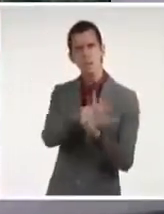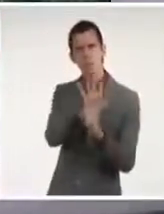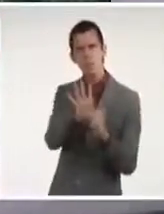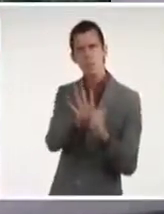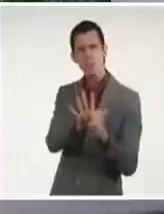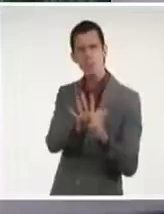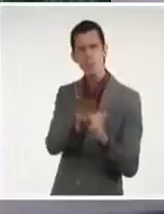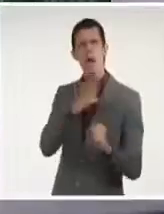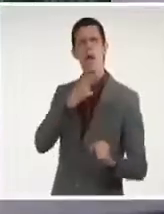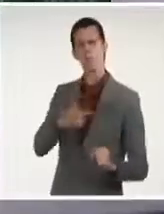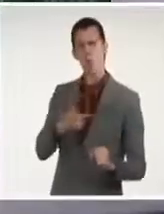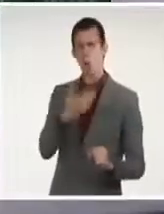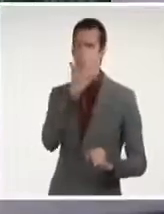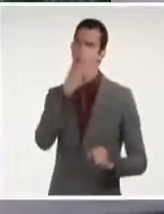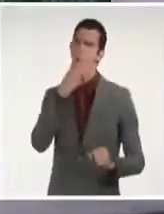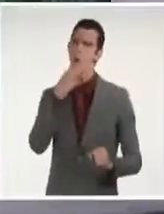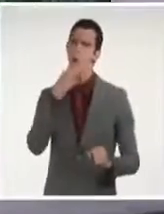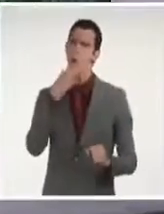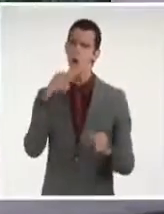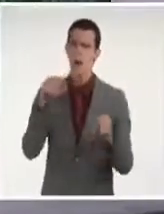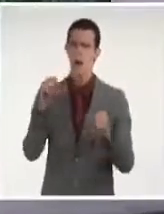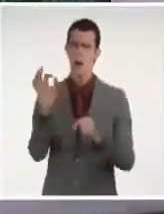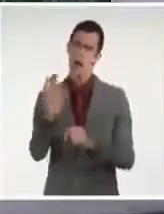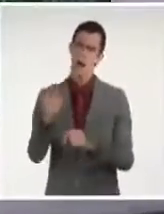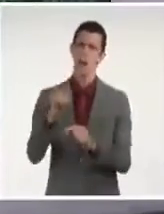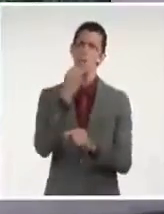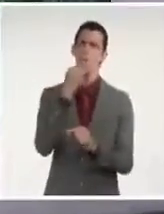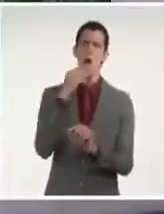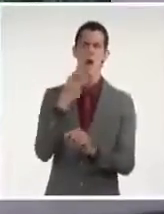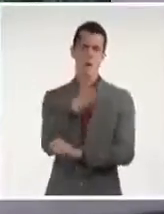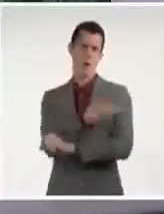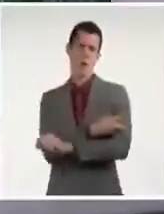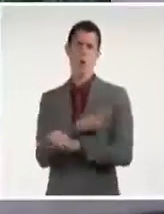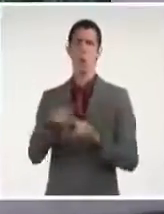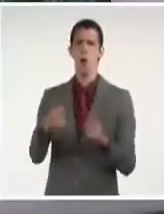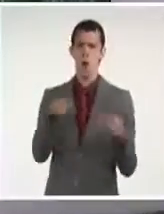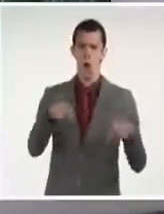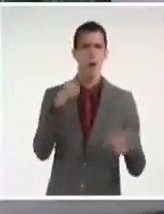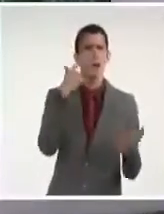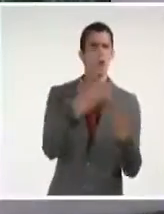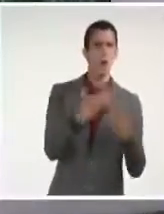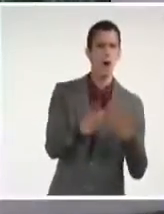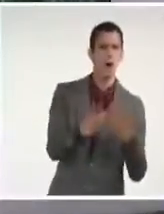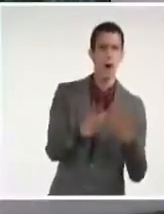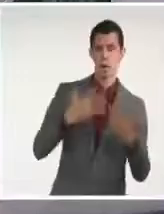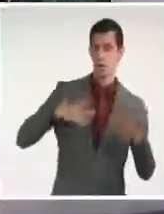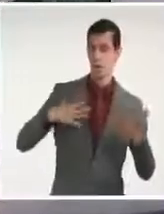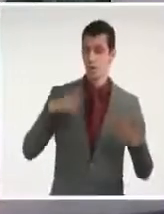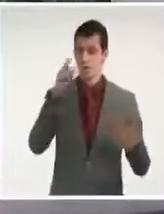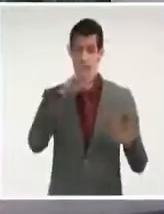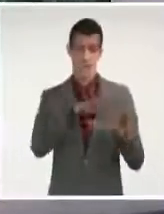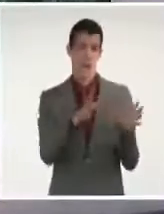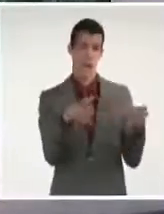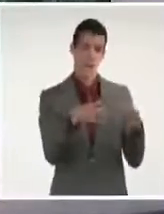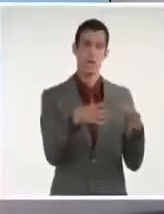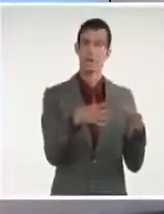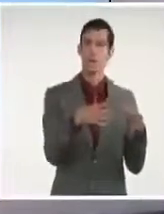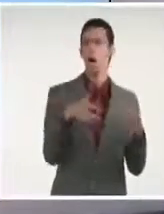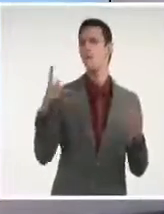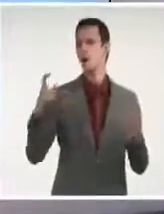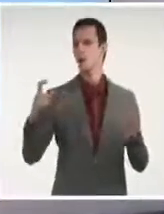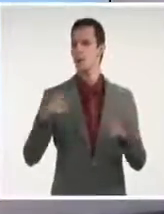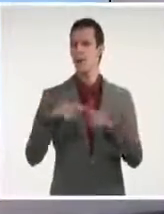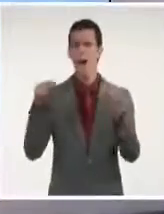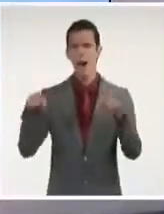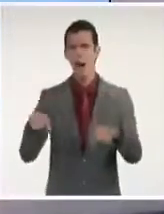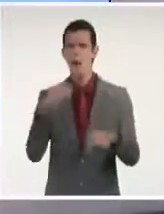que no puede vacunarse aún de COVID-19. Y entonces salen los que dicen que van a salvar a Cuba pidiendo una